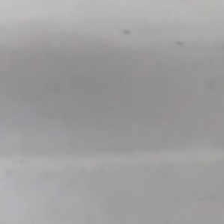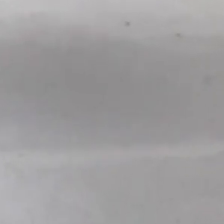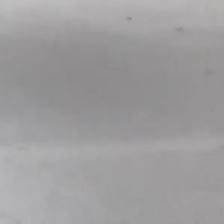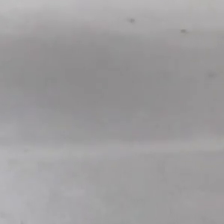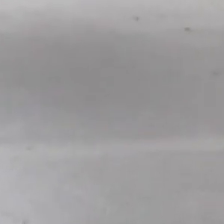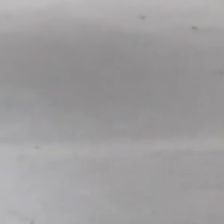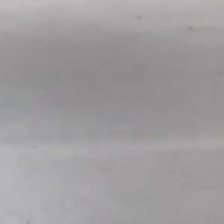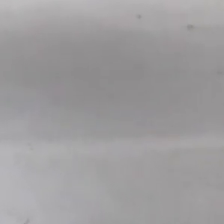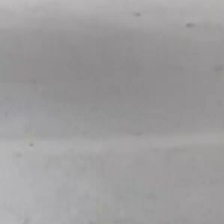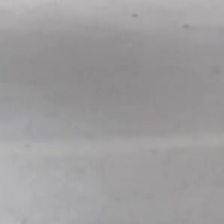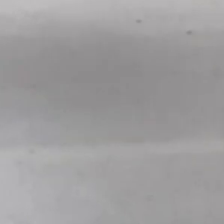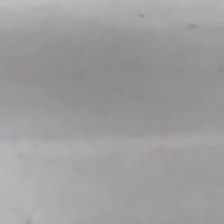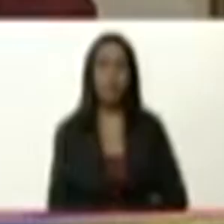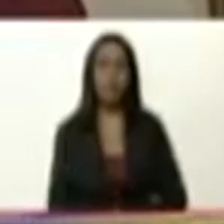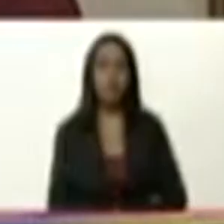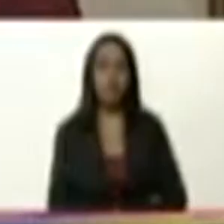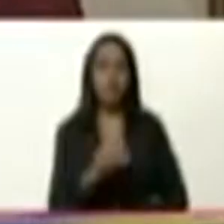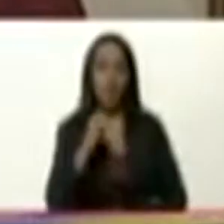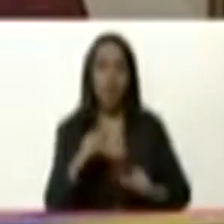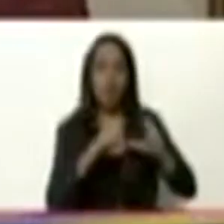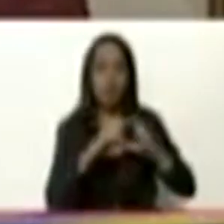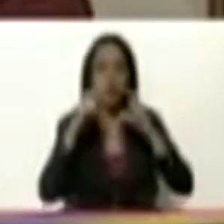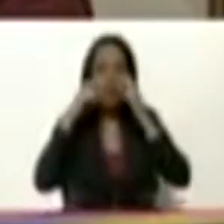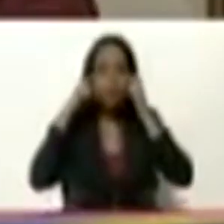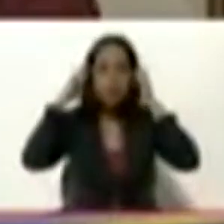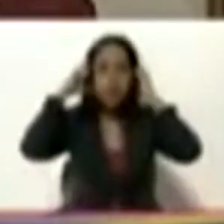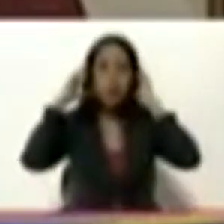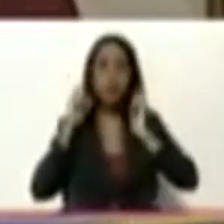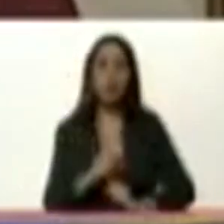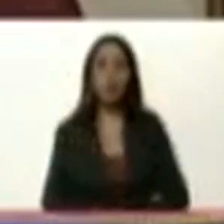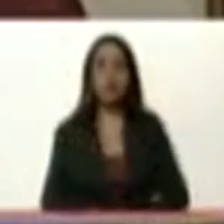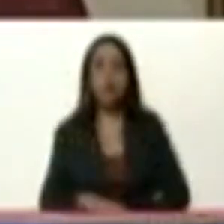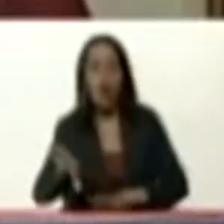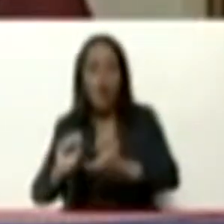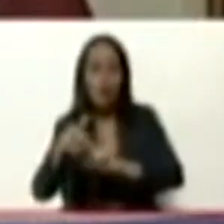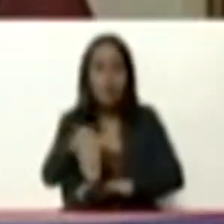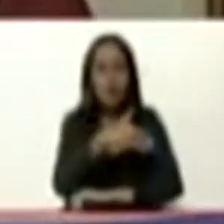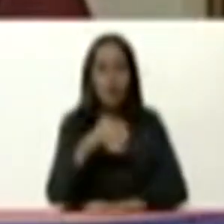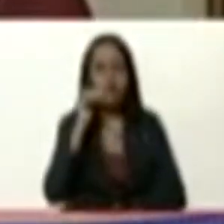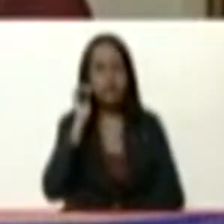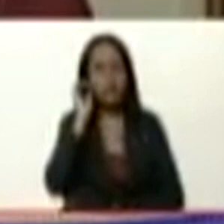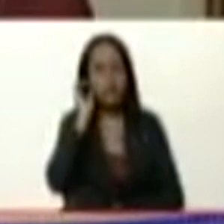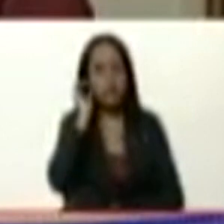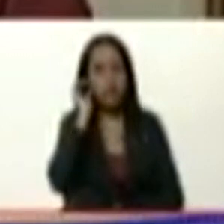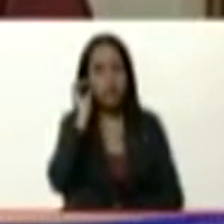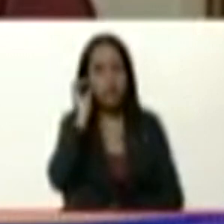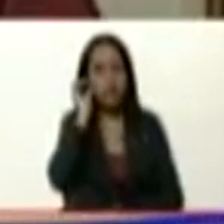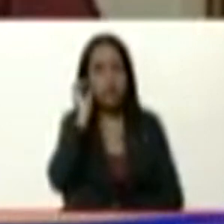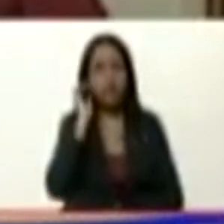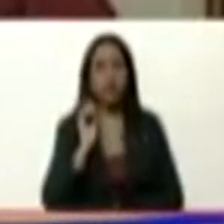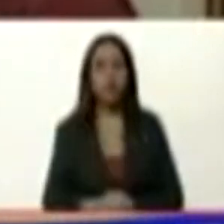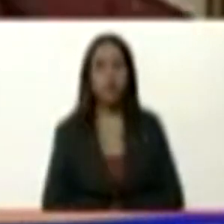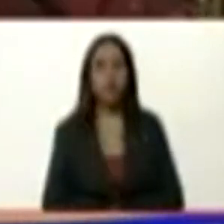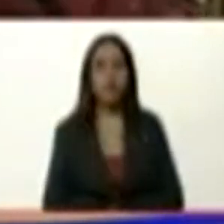crisis económica y social de su historia reciente el presidente nicolás maduro ordenó una cuarentena general en el país desde el martes y ha